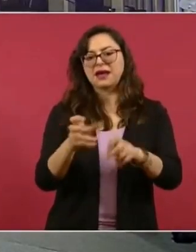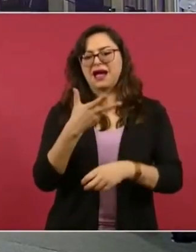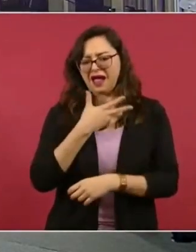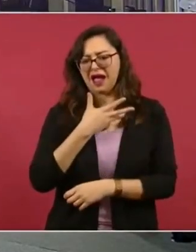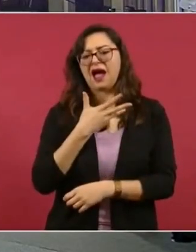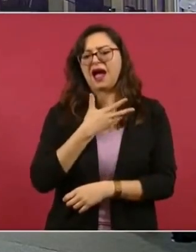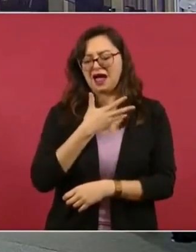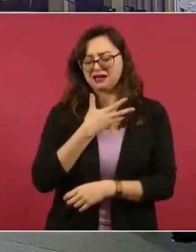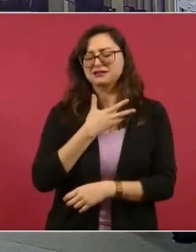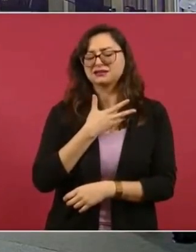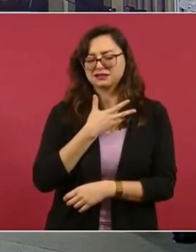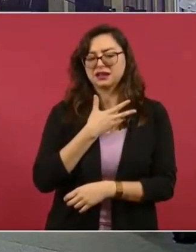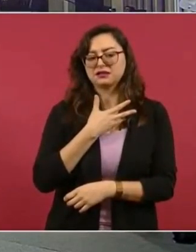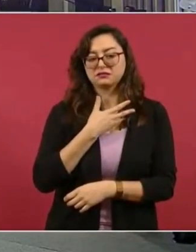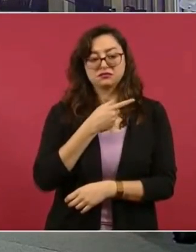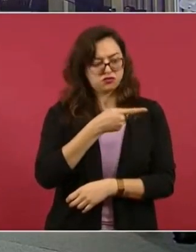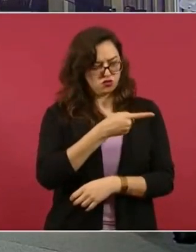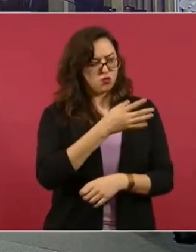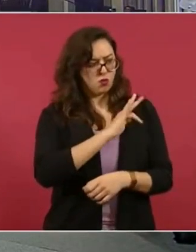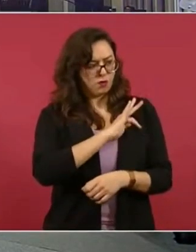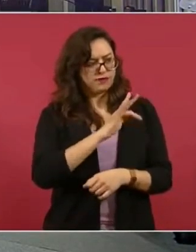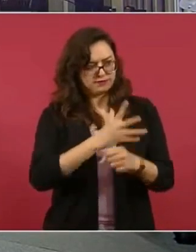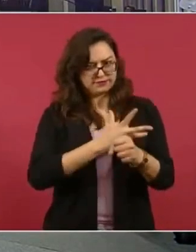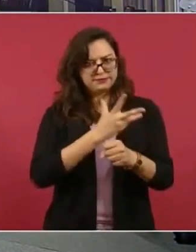y tú quieres